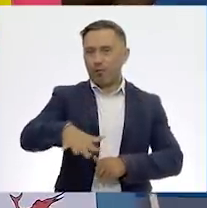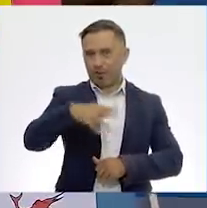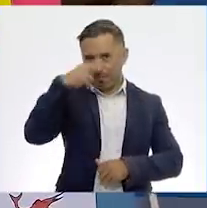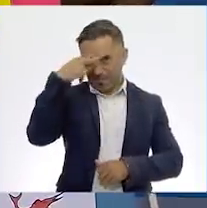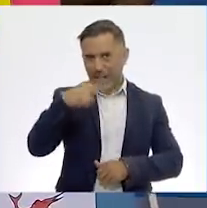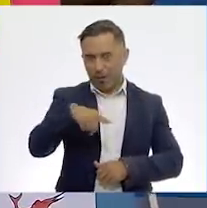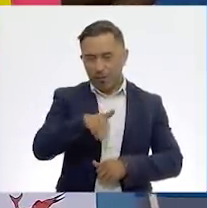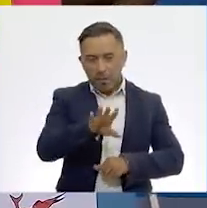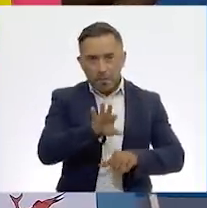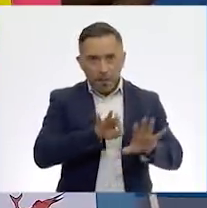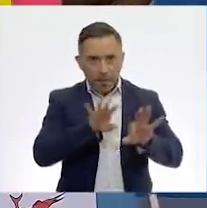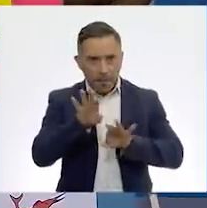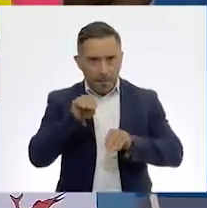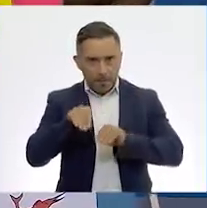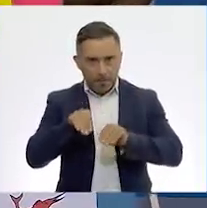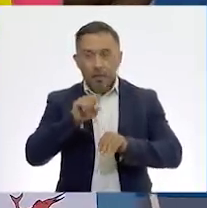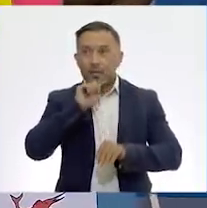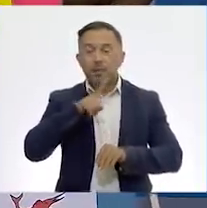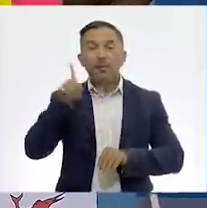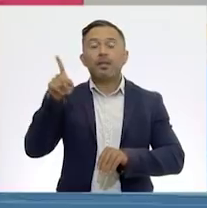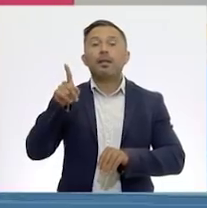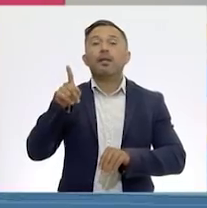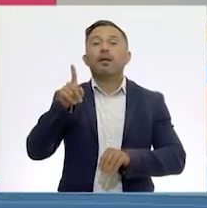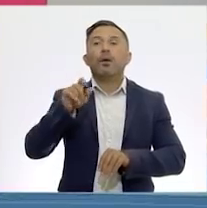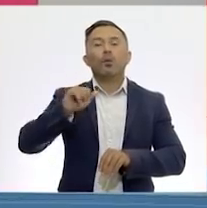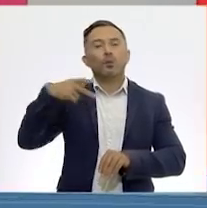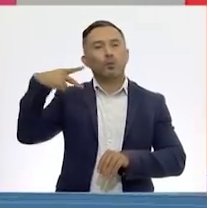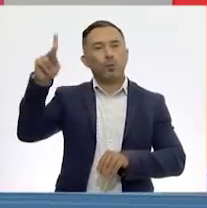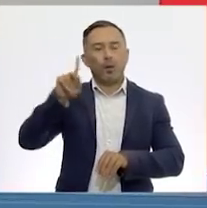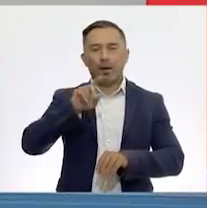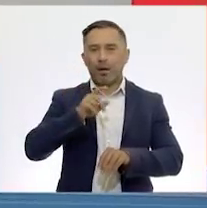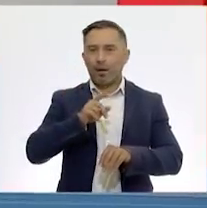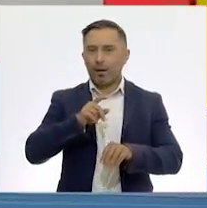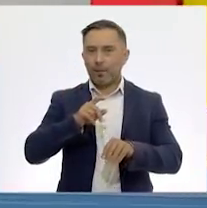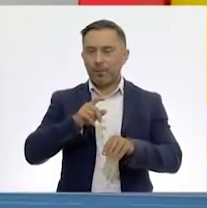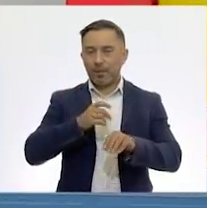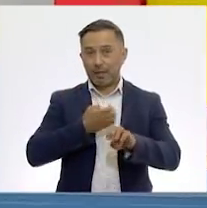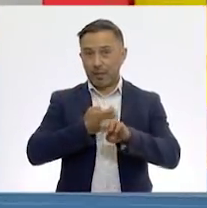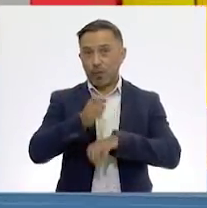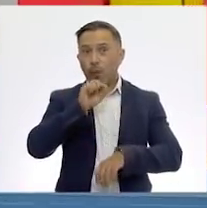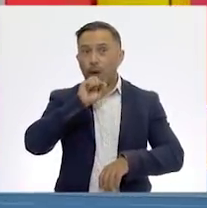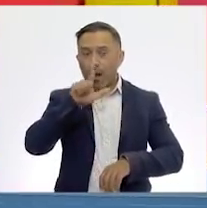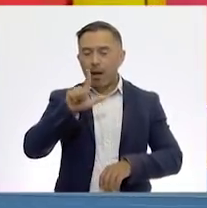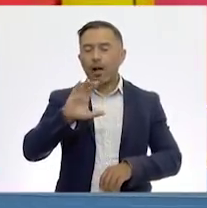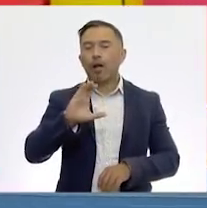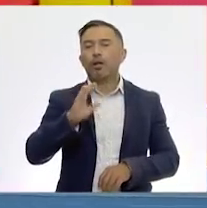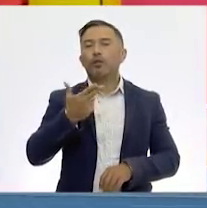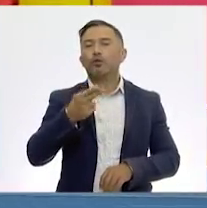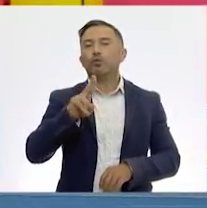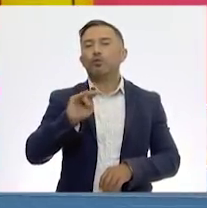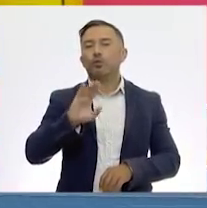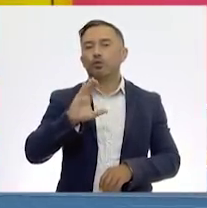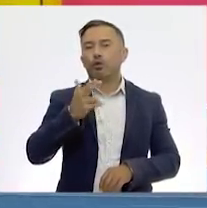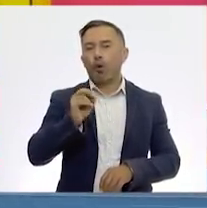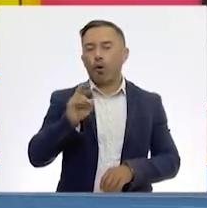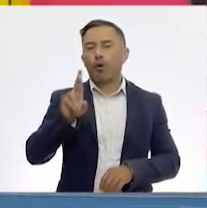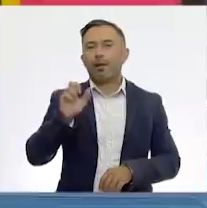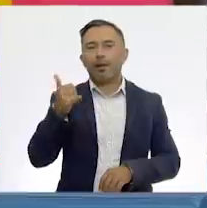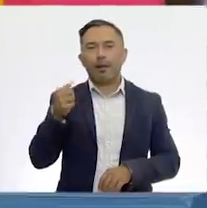del artista también de Guadalajara, Chucho Reyes, que es un artista que rescata todo lo popular.